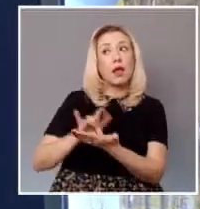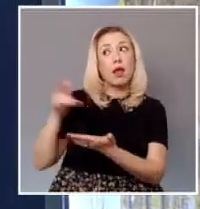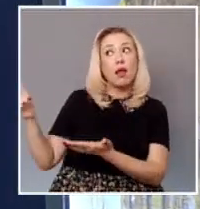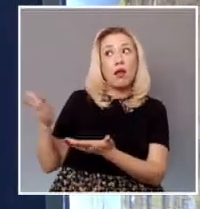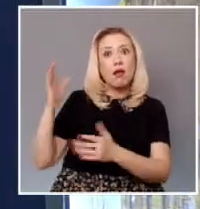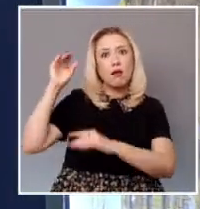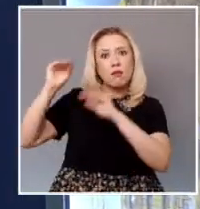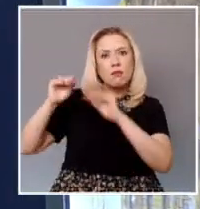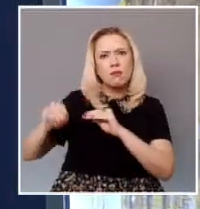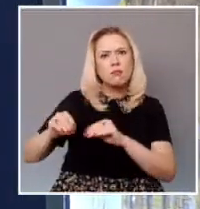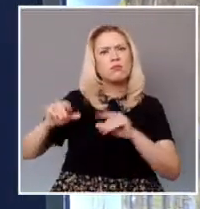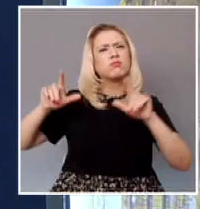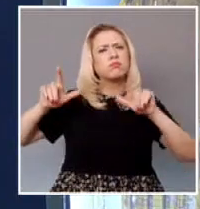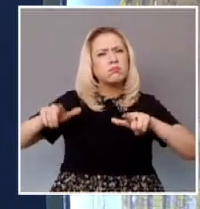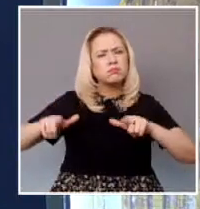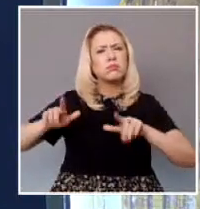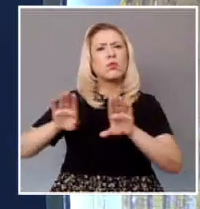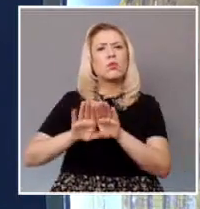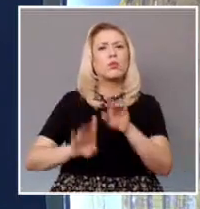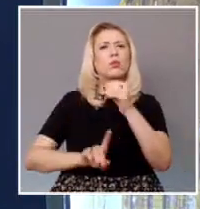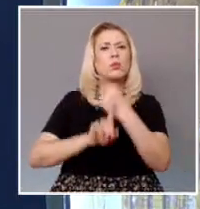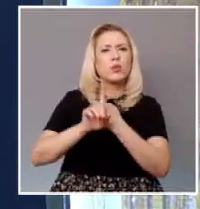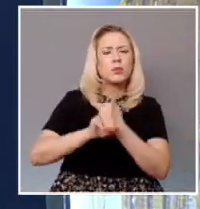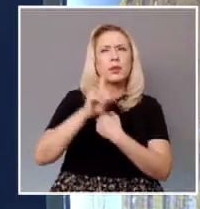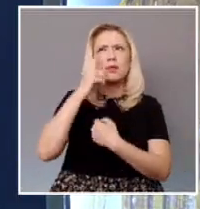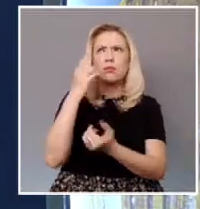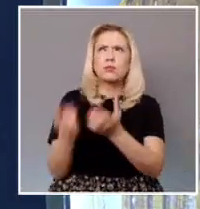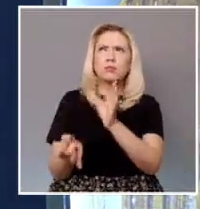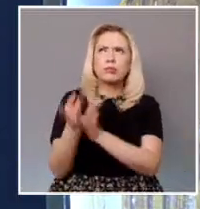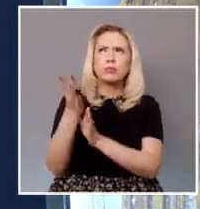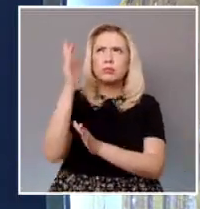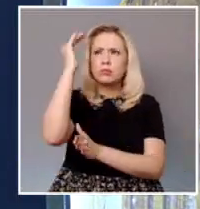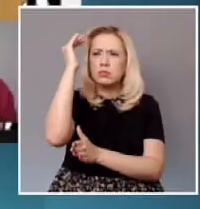visualizar los problemas que enfrentan las mujeres víctimas de un delito.